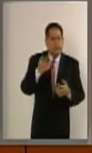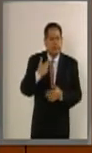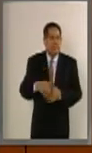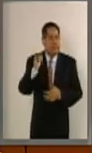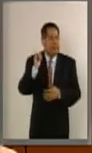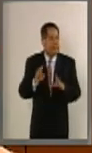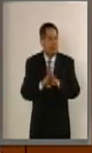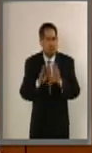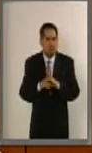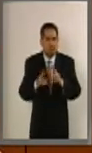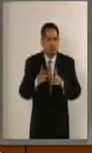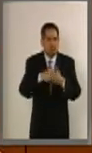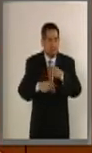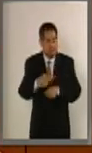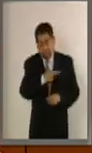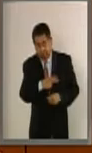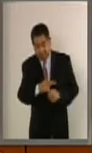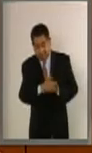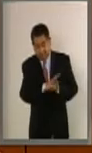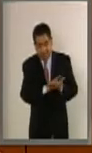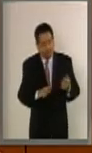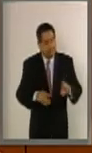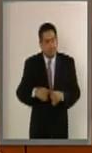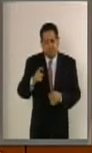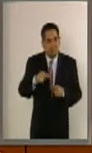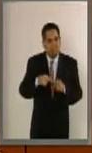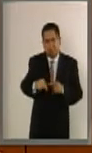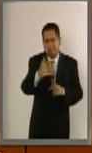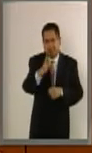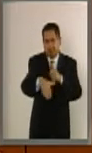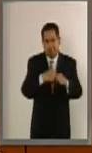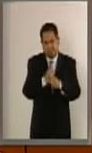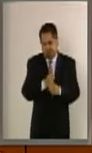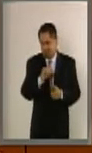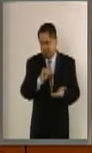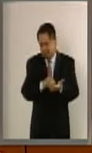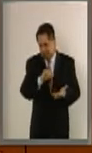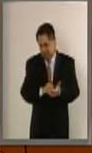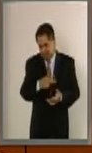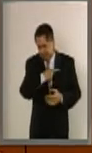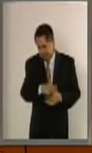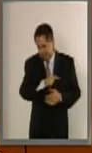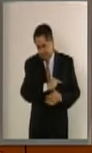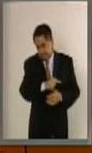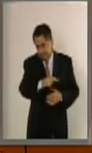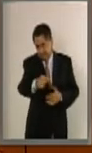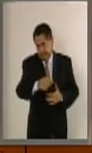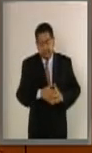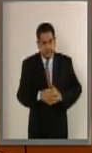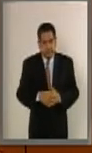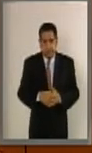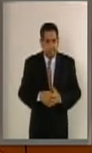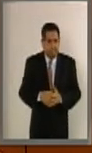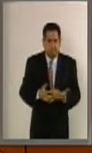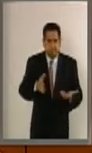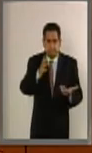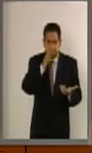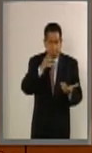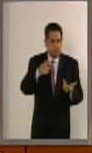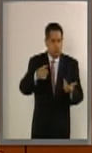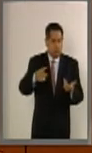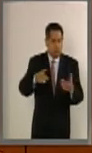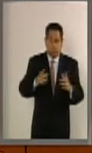augura el fin de la pobreza extrema en los próximos 10 años. Si bien no se puede controlar la fuerza